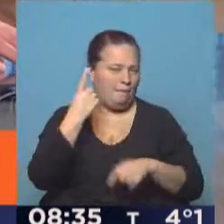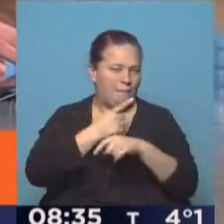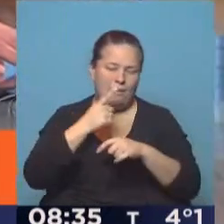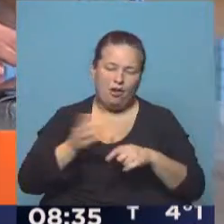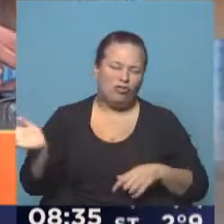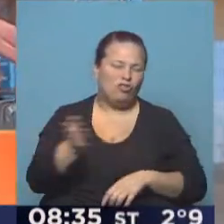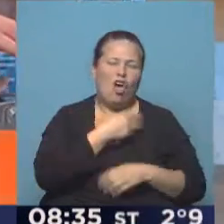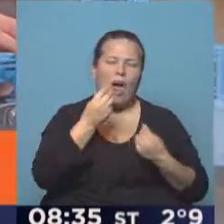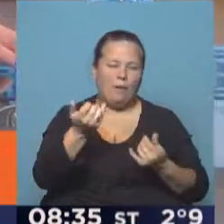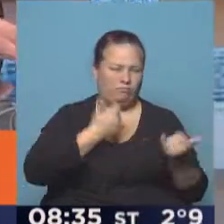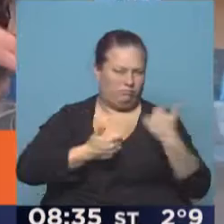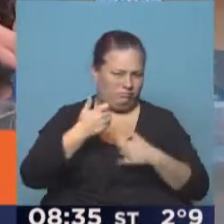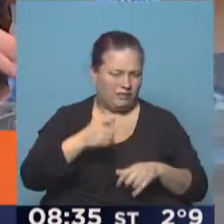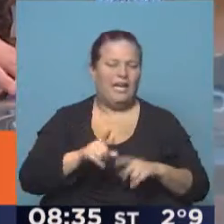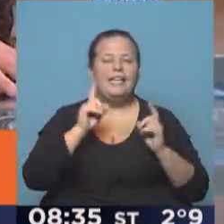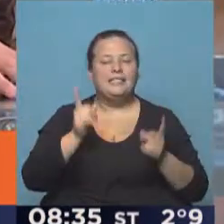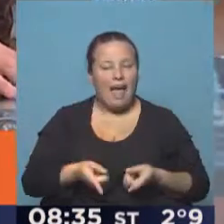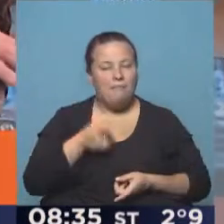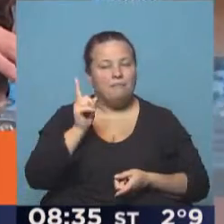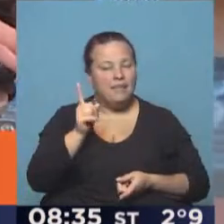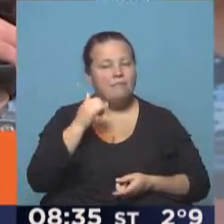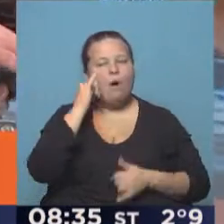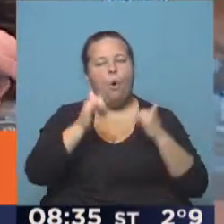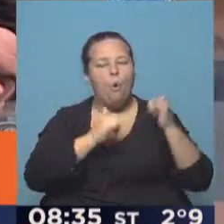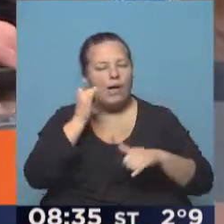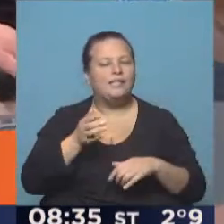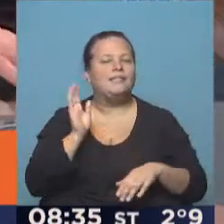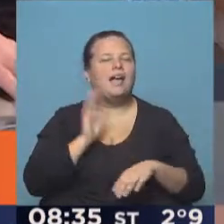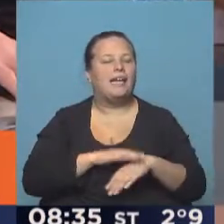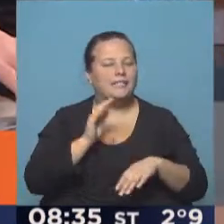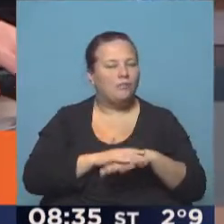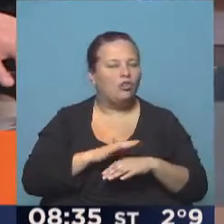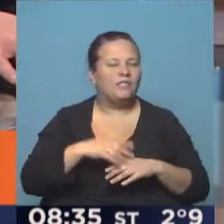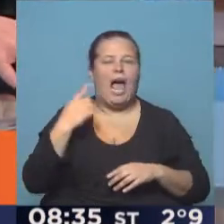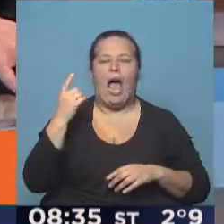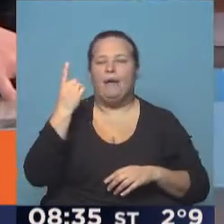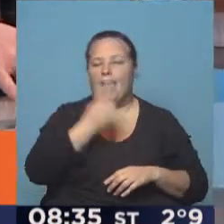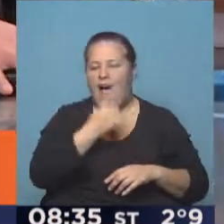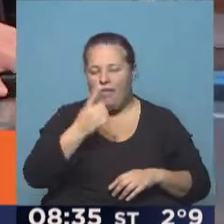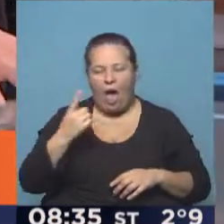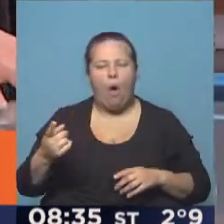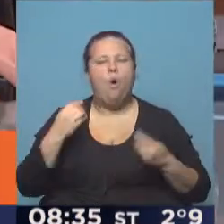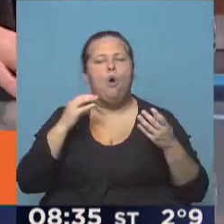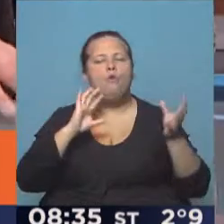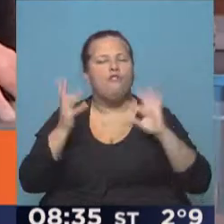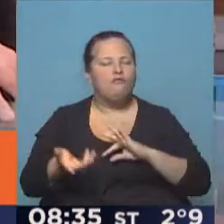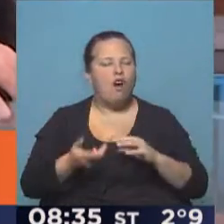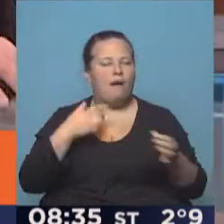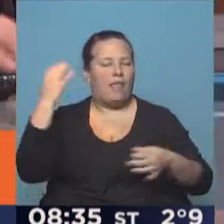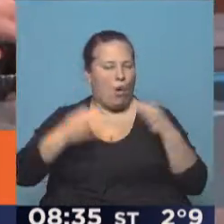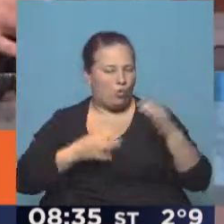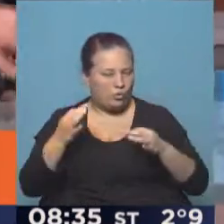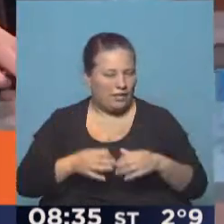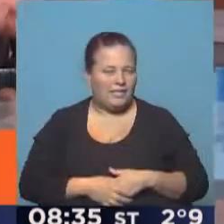todo ese episodio y también es la que da cuenta de las responsabilidades civiles y de la manera en que se manejó la